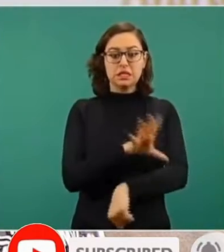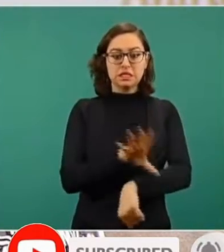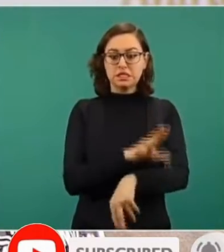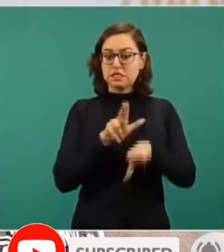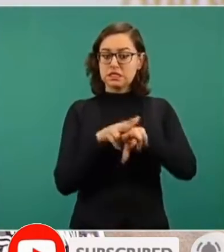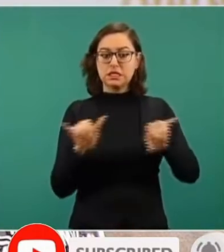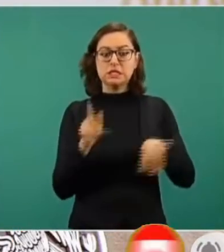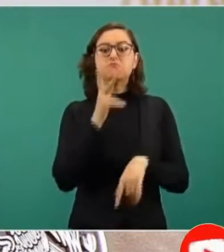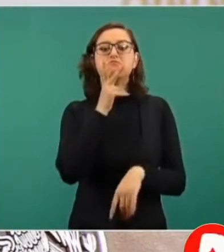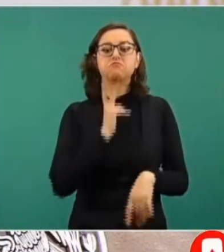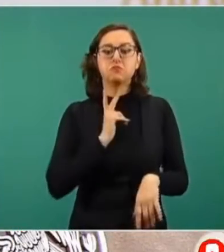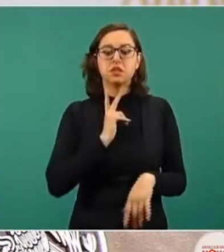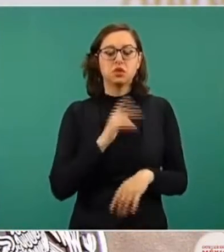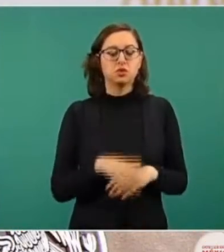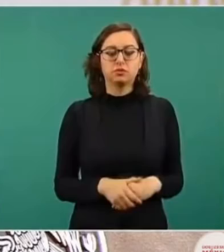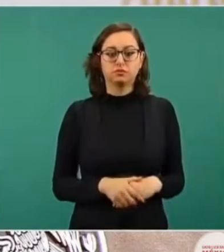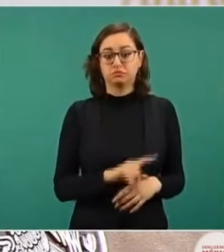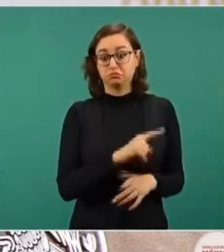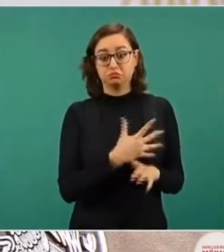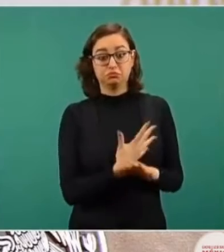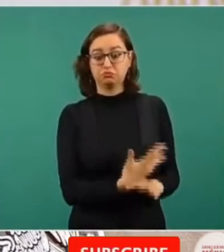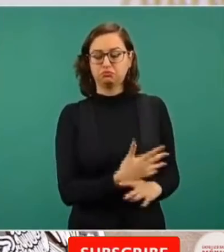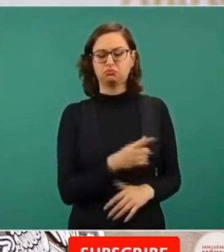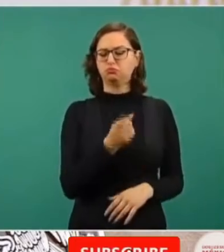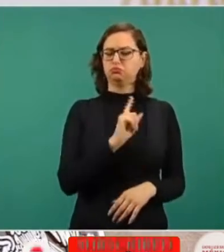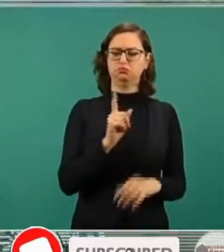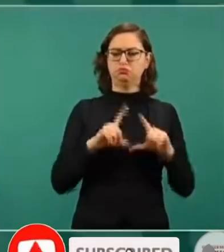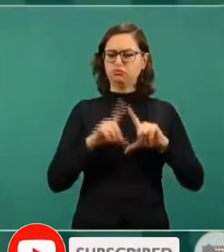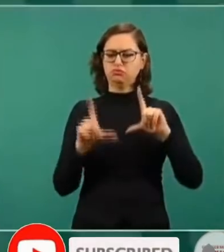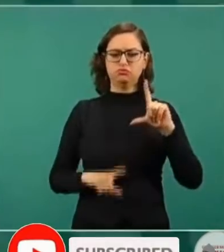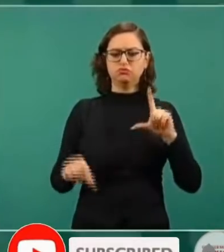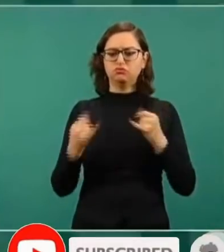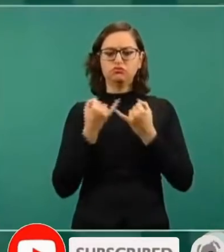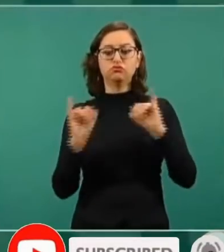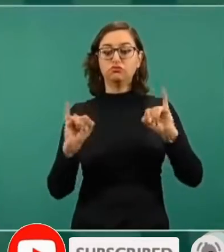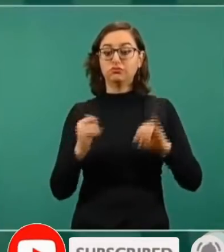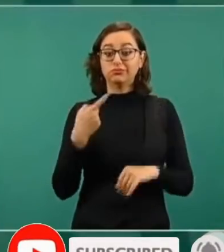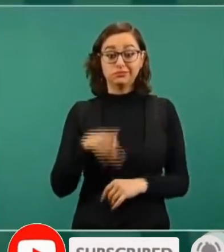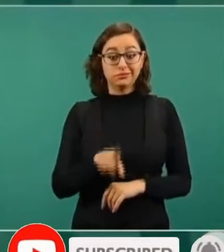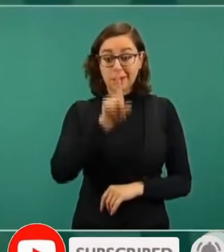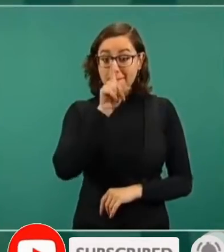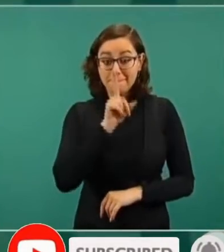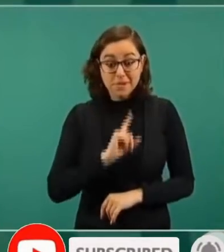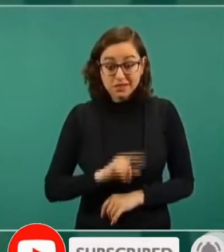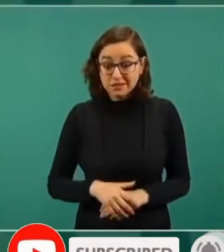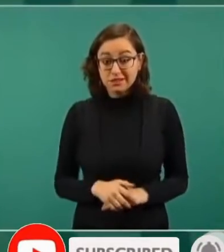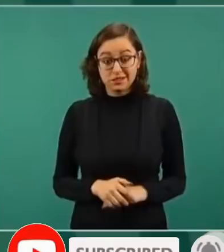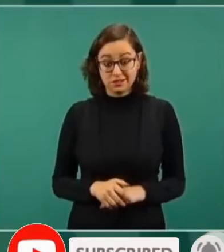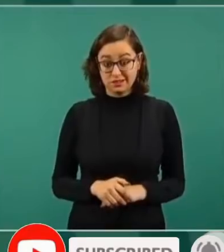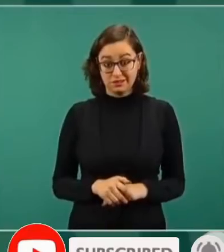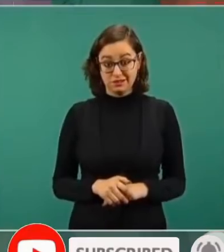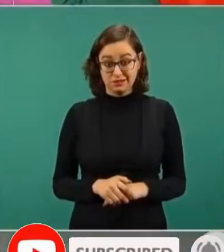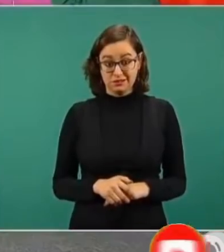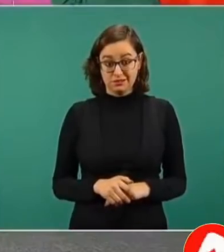sea, mantuvimos la soberanía nacional en energía, pero mintió, ¿verdad?